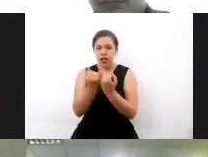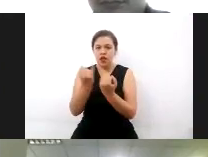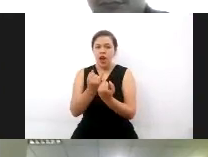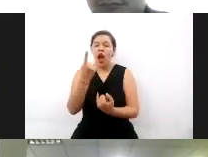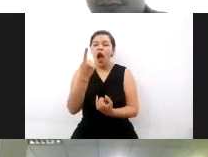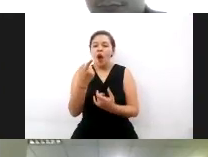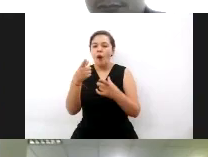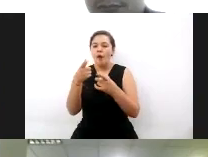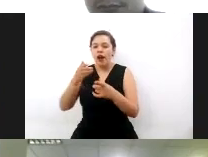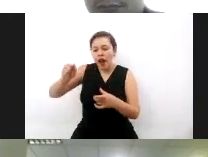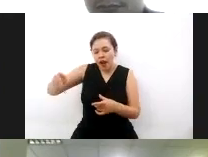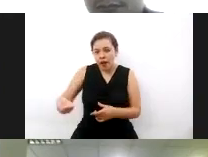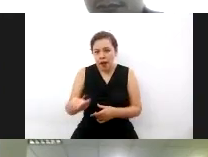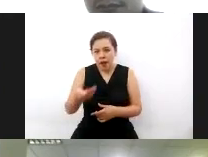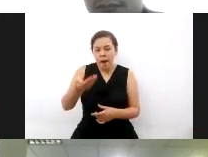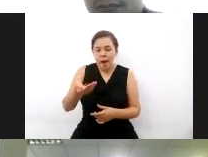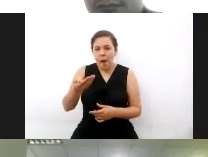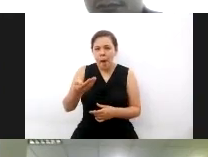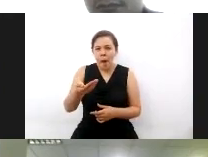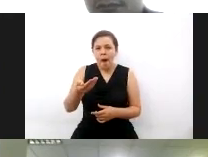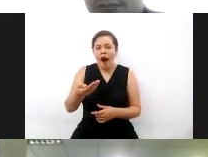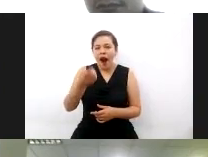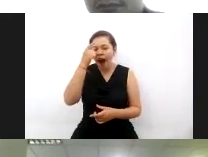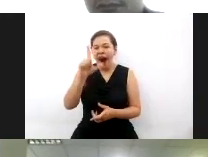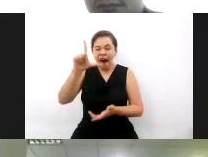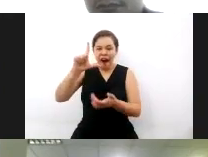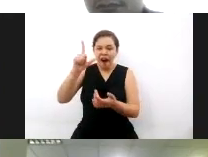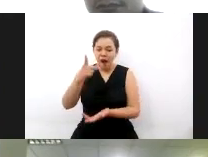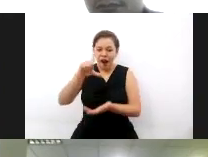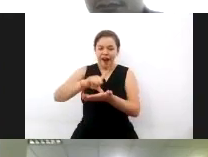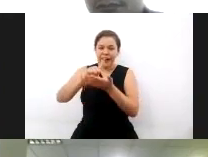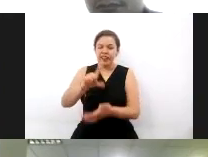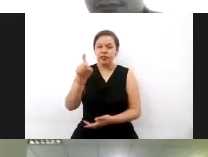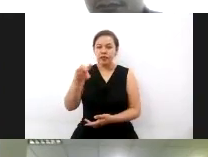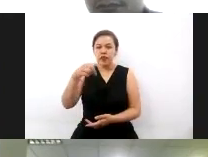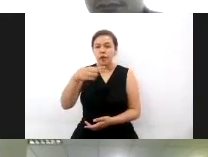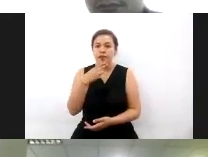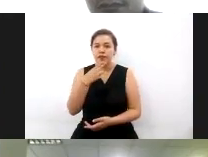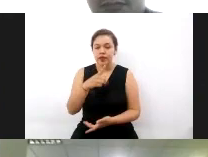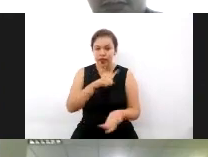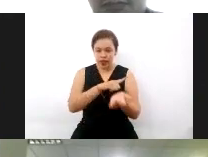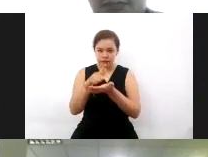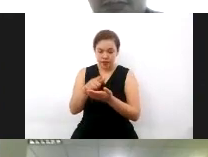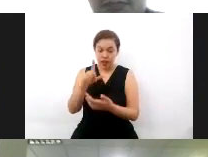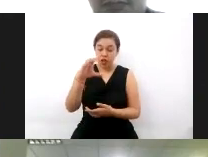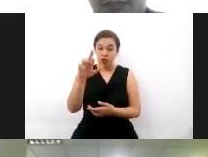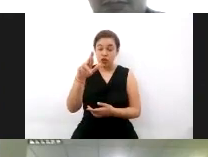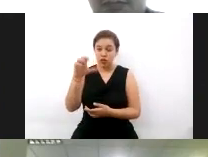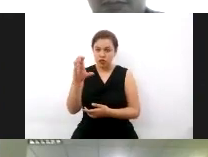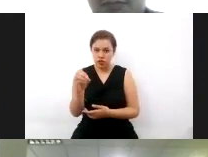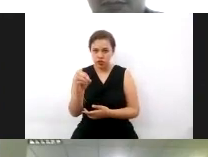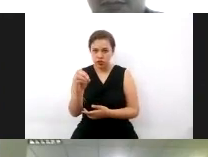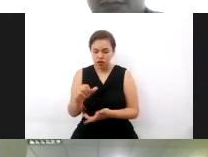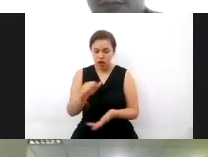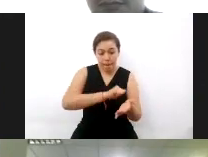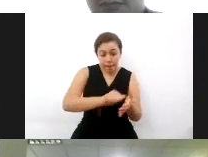sopera por cada litro de agua que ustedes utilicen. Van a impregnar el cepillo con la solución de cloro, a tallar piso y